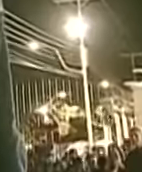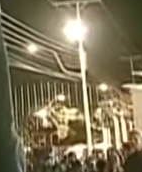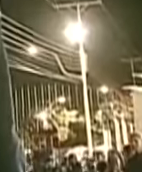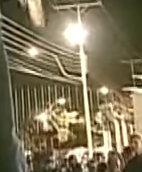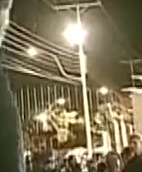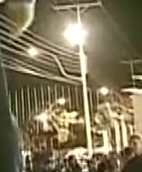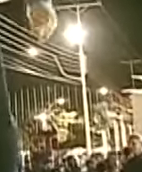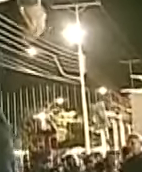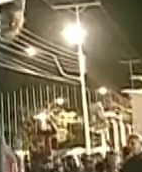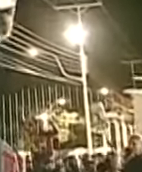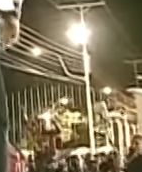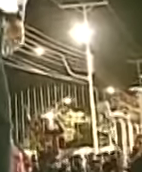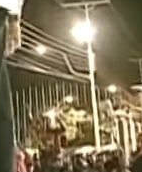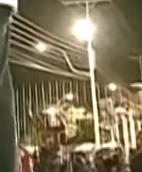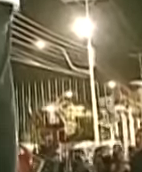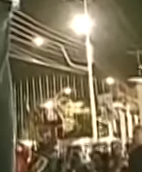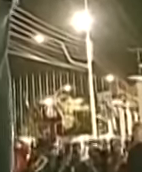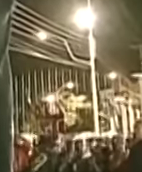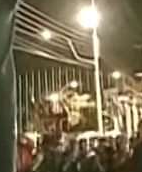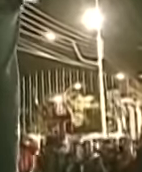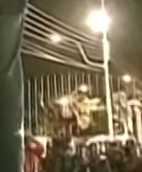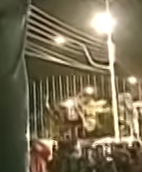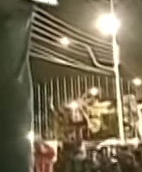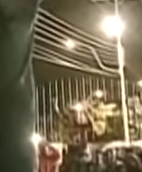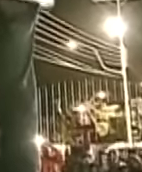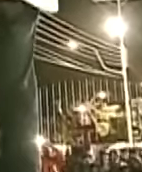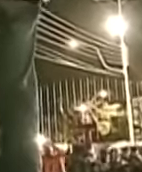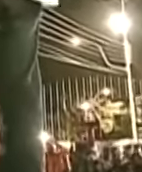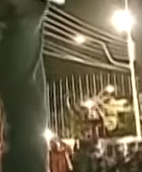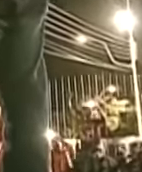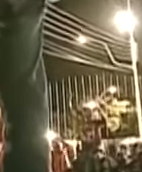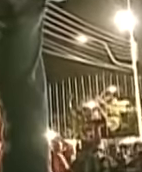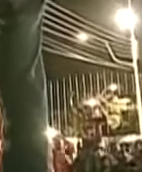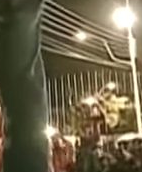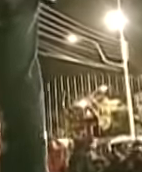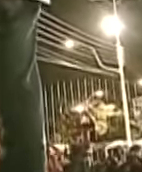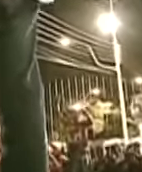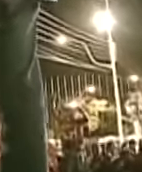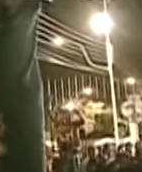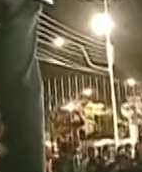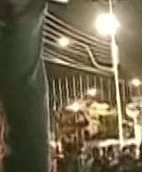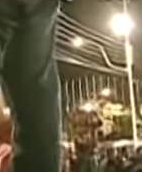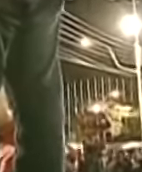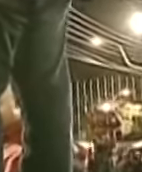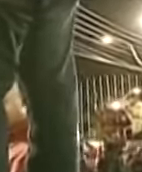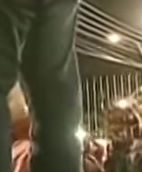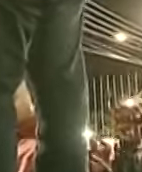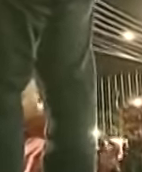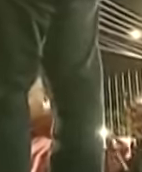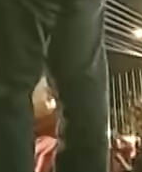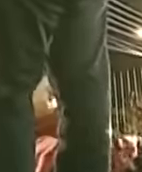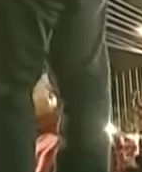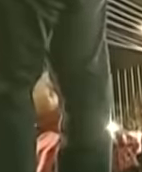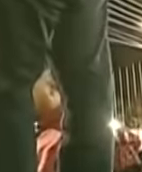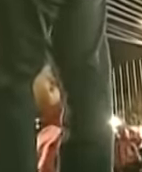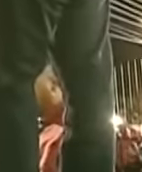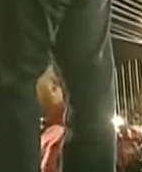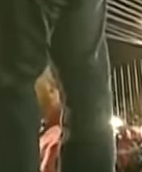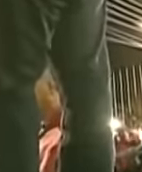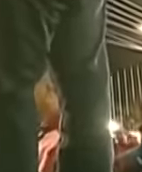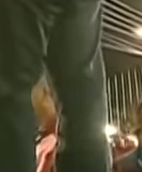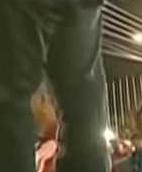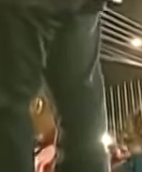Esparta, interconectar a este importante estado del país. Seguimos apreciando al presidente constitucional de